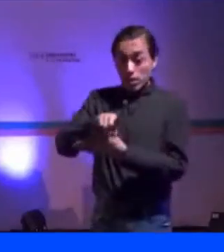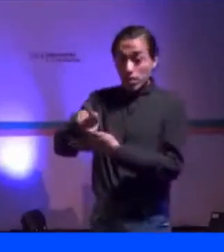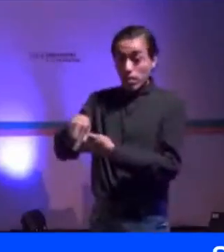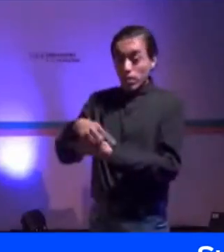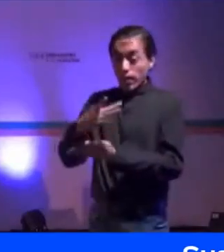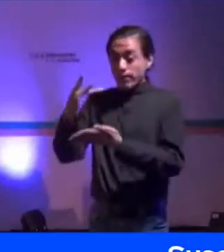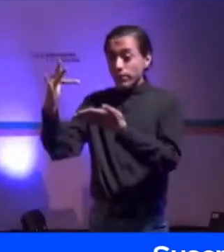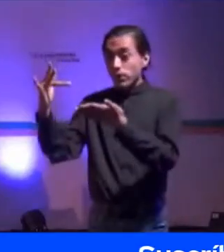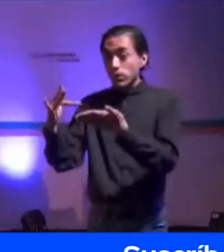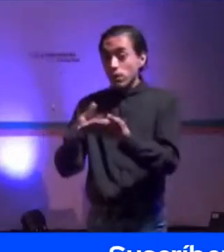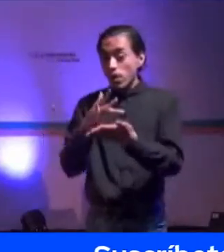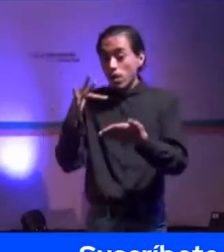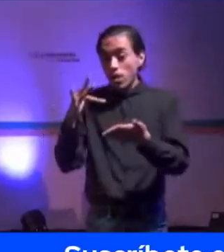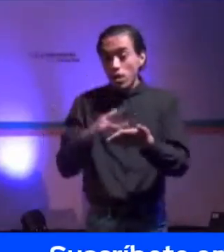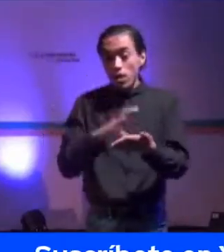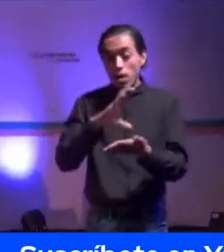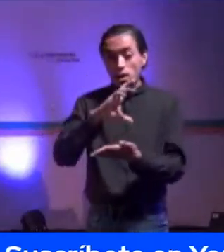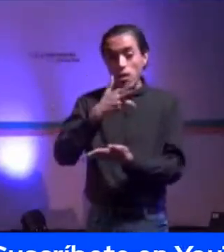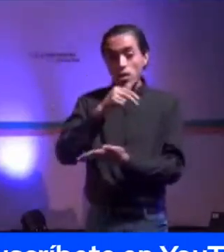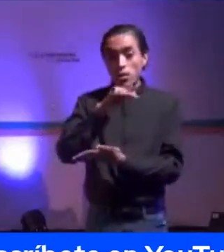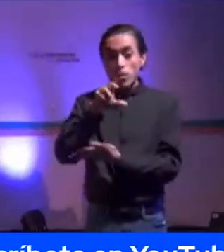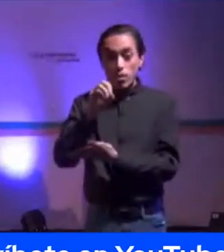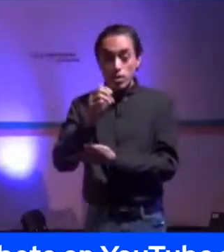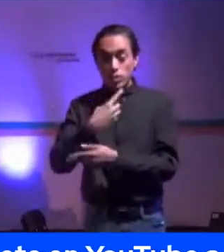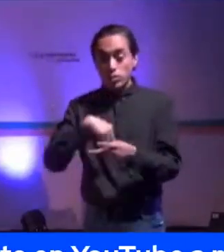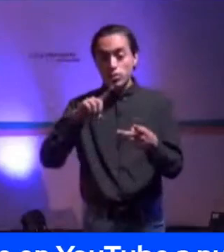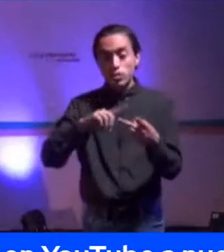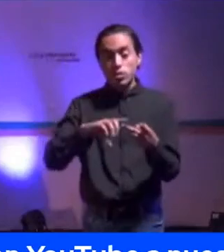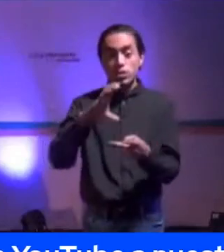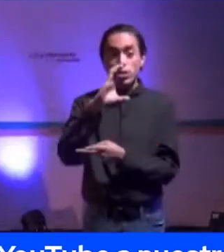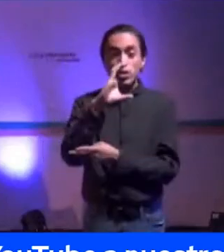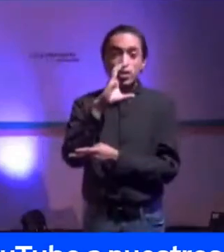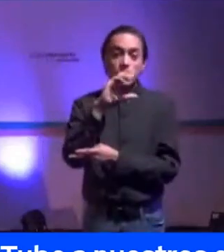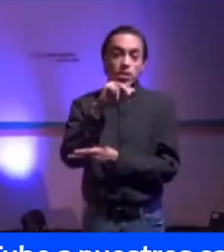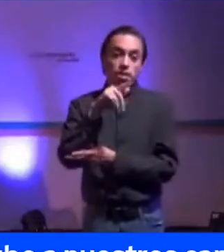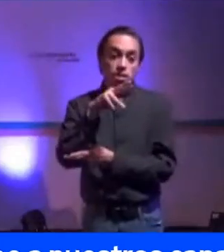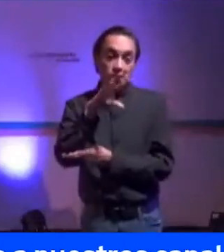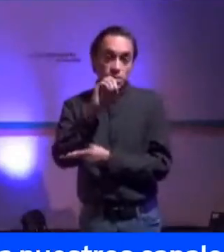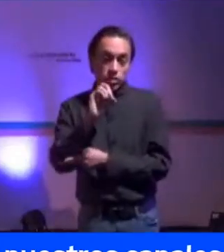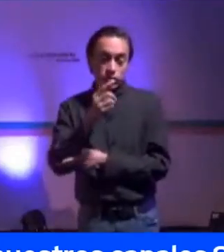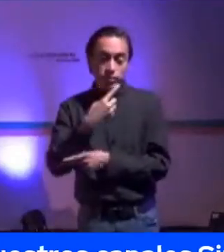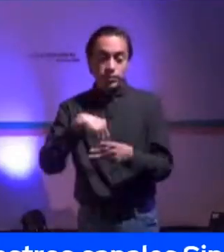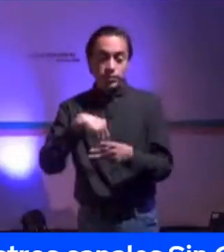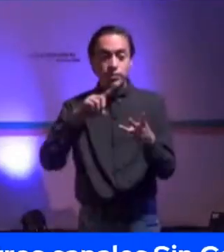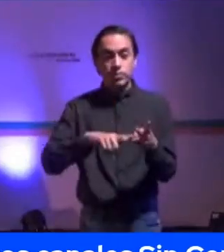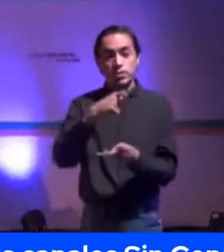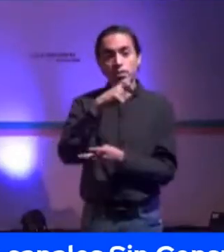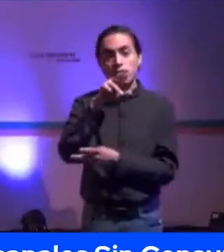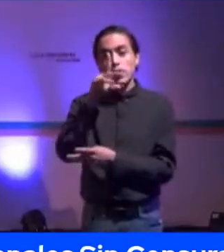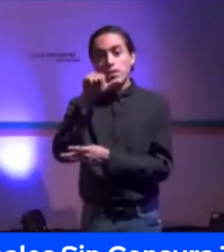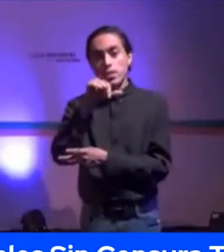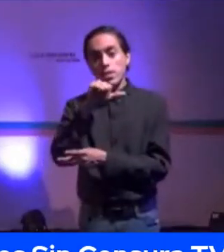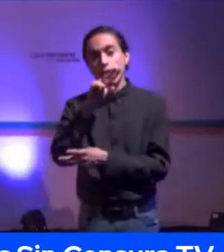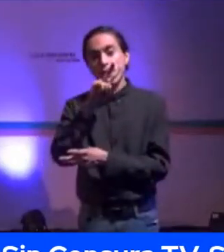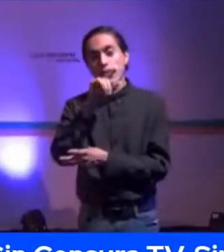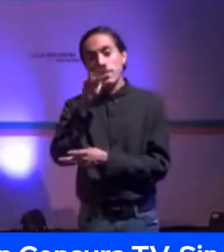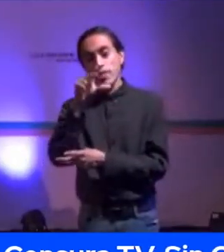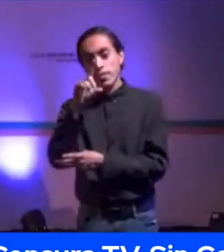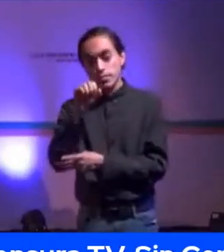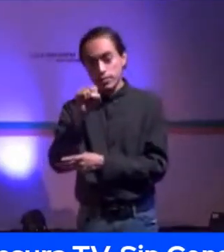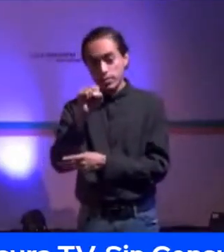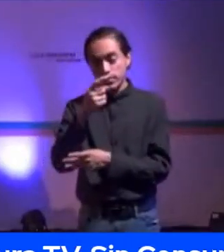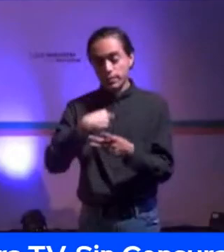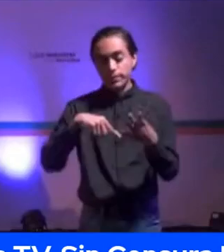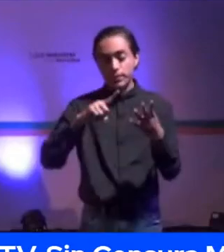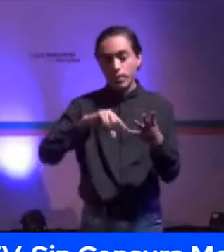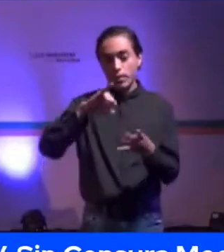Chapucero, en su momento Campechaneando, Quesadilla de Verdades,